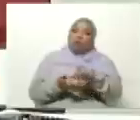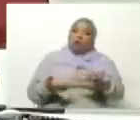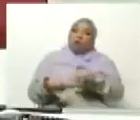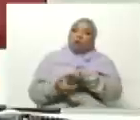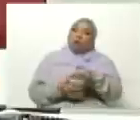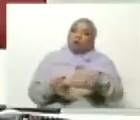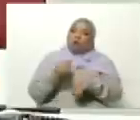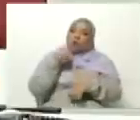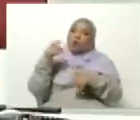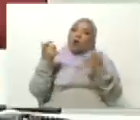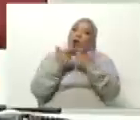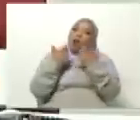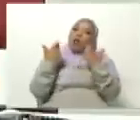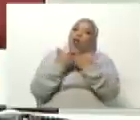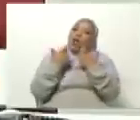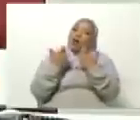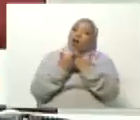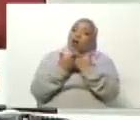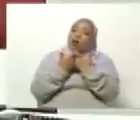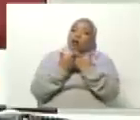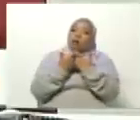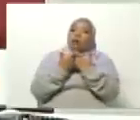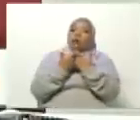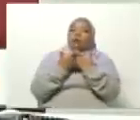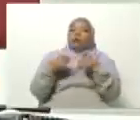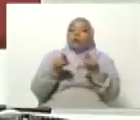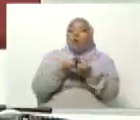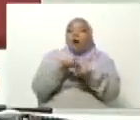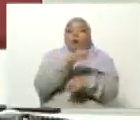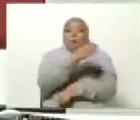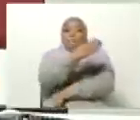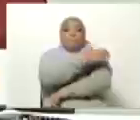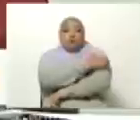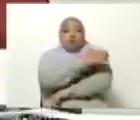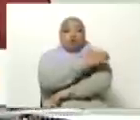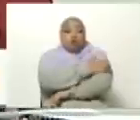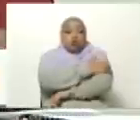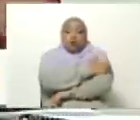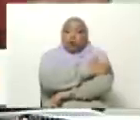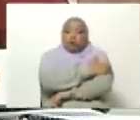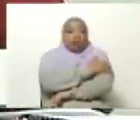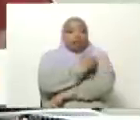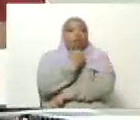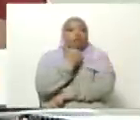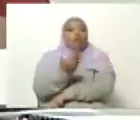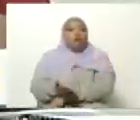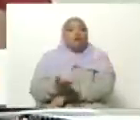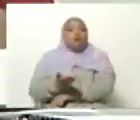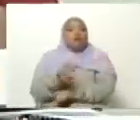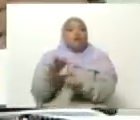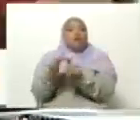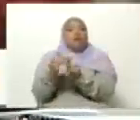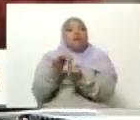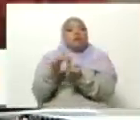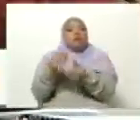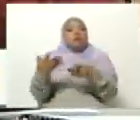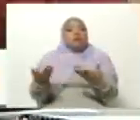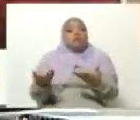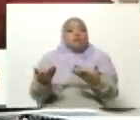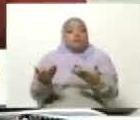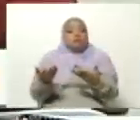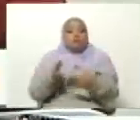Las peleas entre ellos quieren que Venezuela completa la sienta. No, eso es un problema entre los Machado y los Capriles, los López